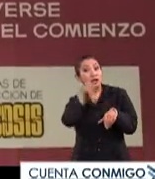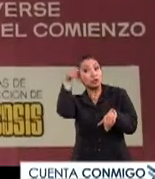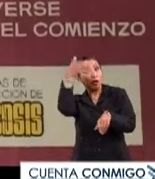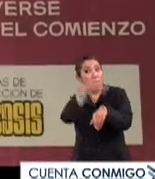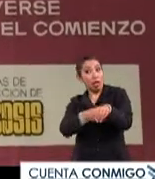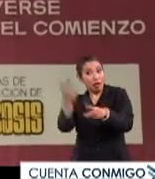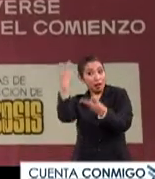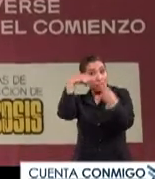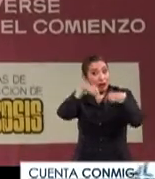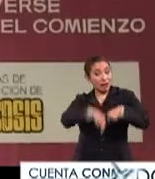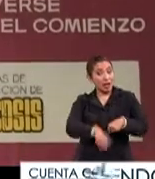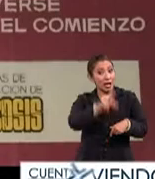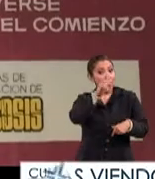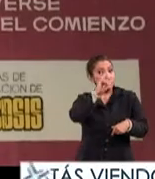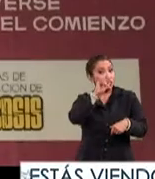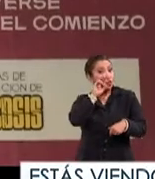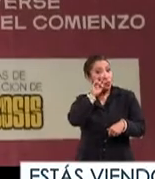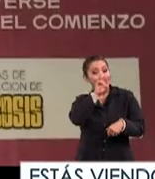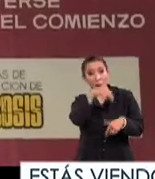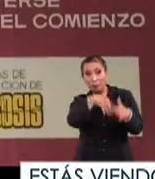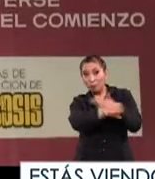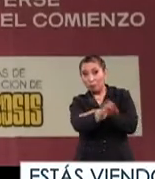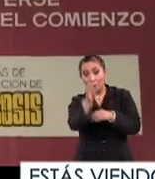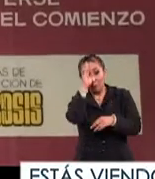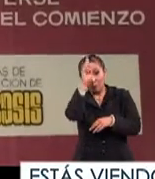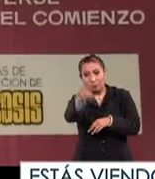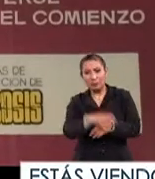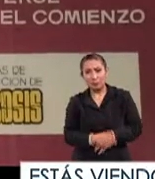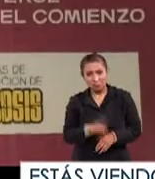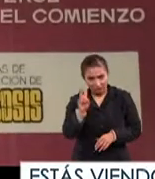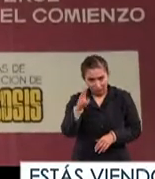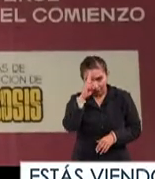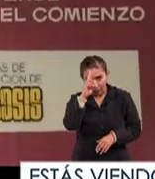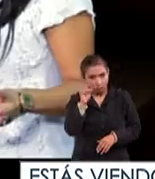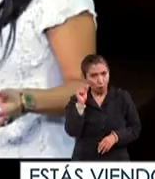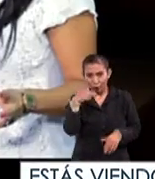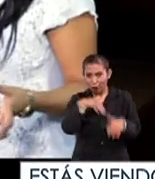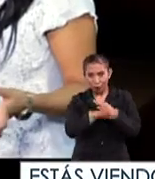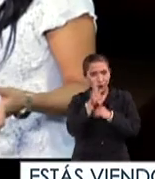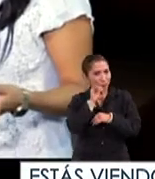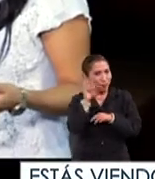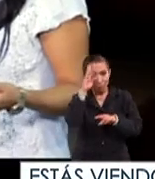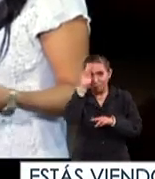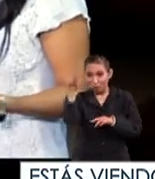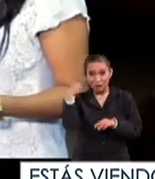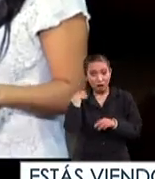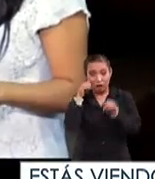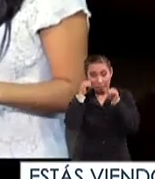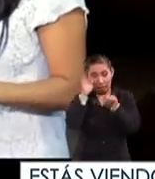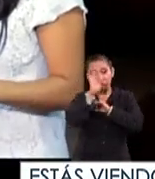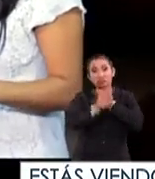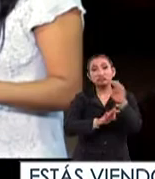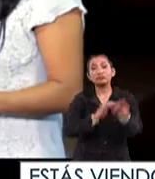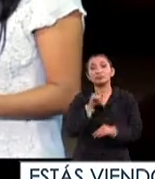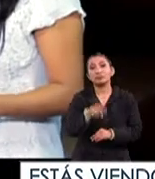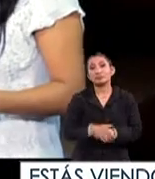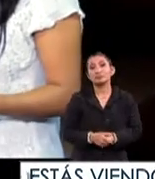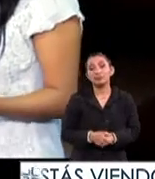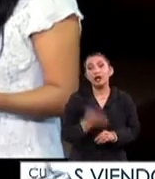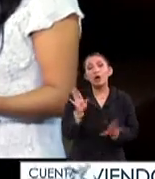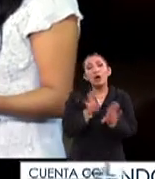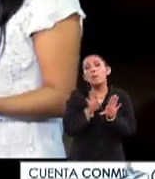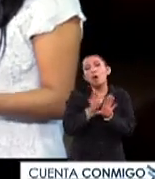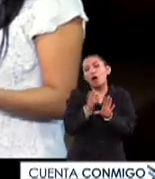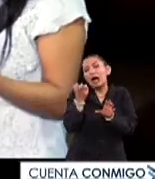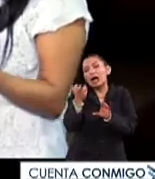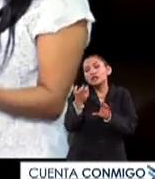llegas tarde a la función de Psicosis no vas a poder entrar. Antes era cierto que no dejaban No entrar. dejan entrar. Era ¿no? parte de la atención a la que te Sí, empezaba no, todo. y era